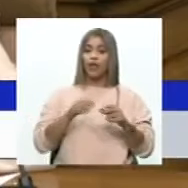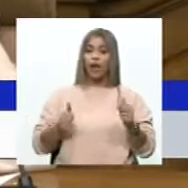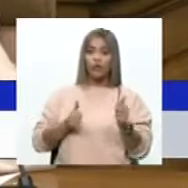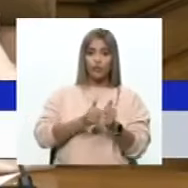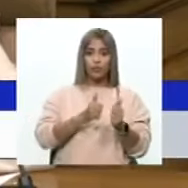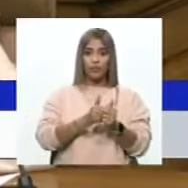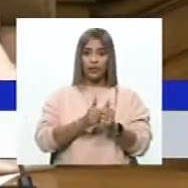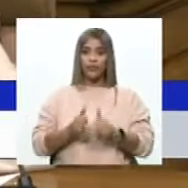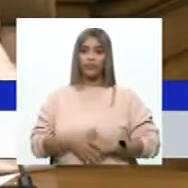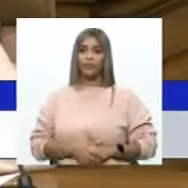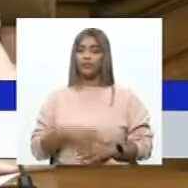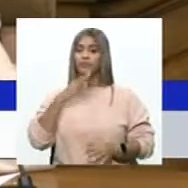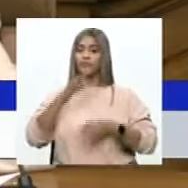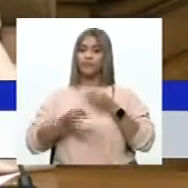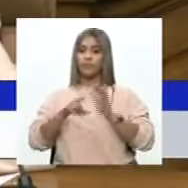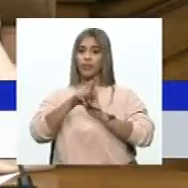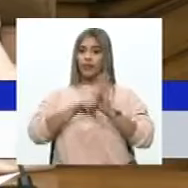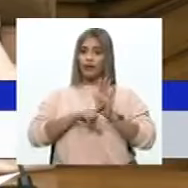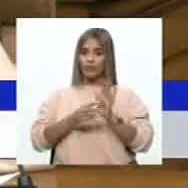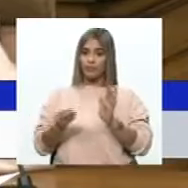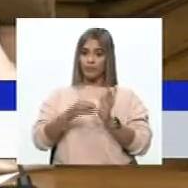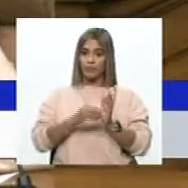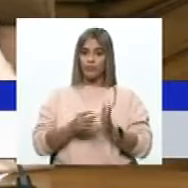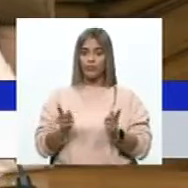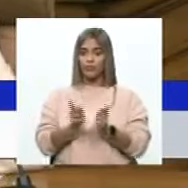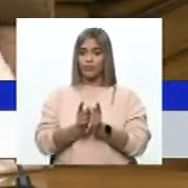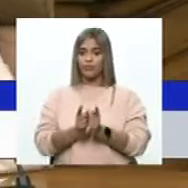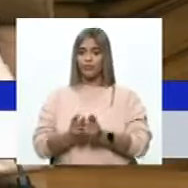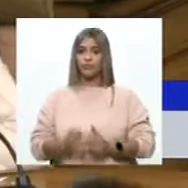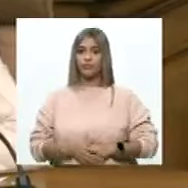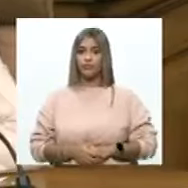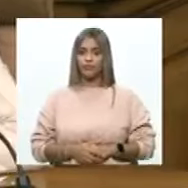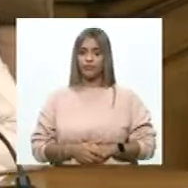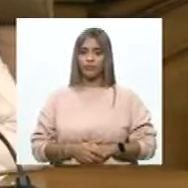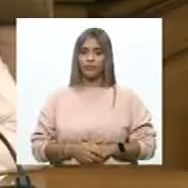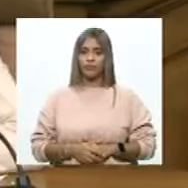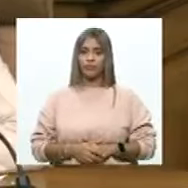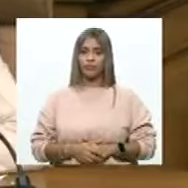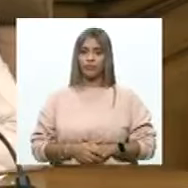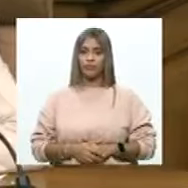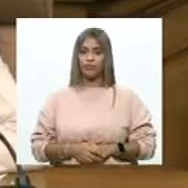suplentes respectivos indicados en lista anexa. Es todo, ciudadano presidente.